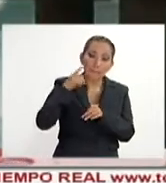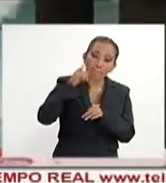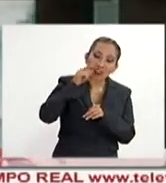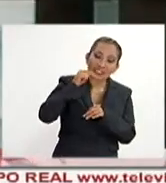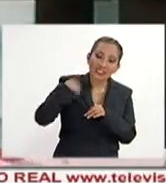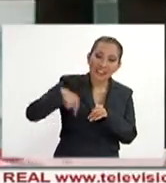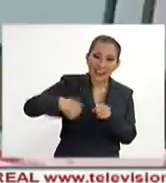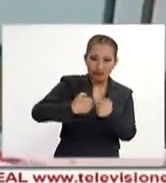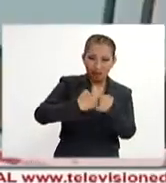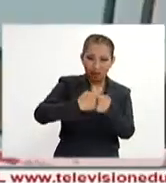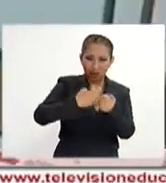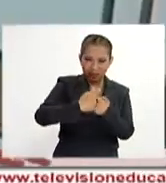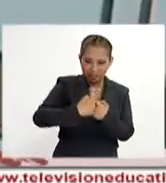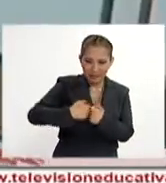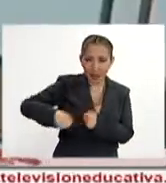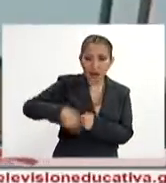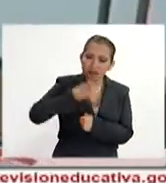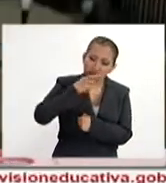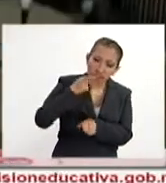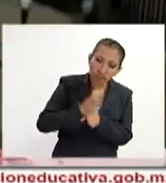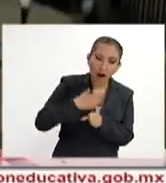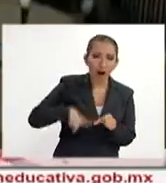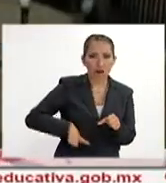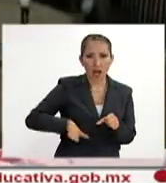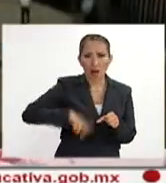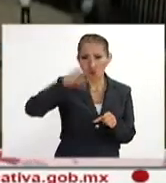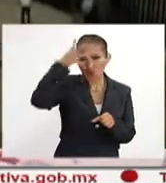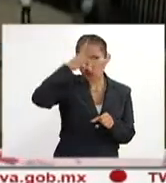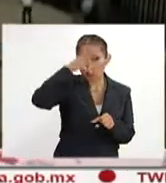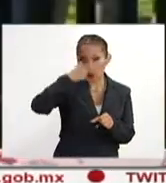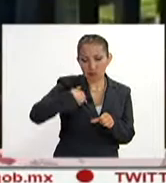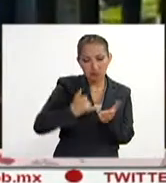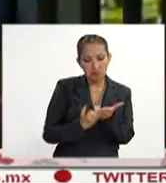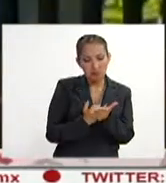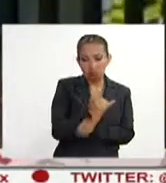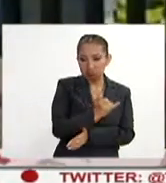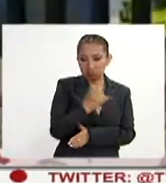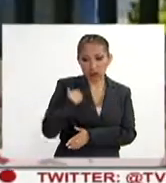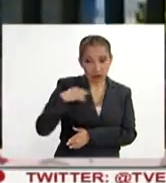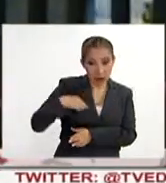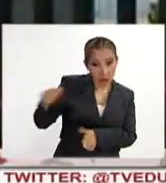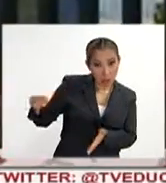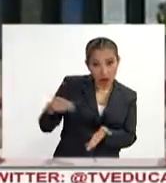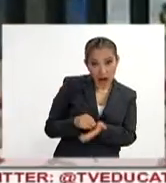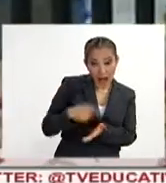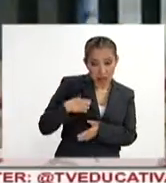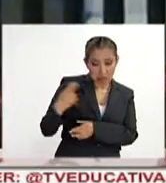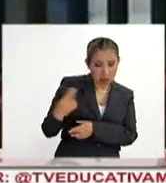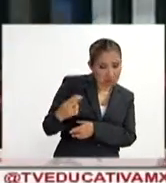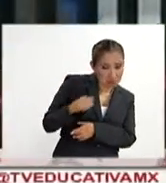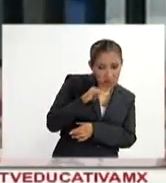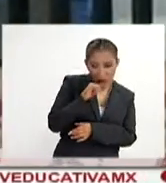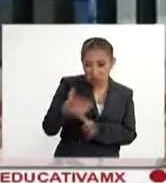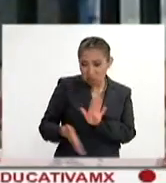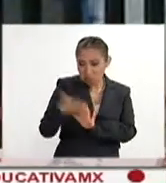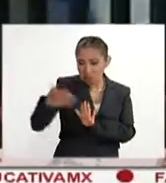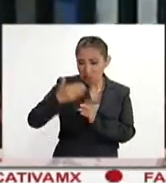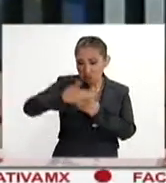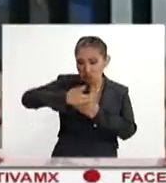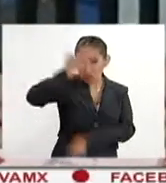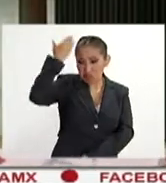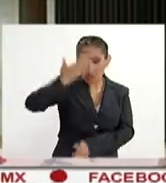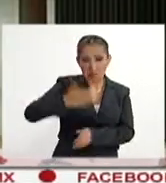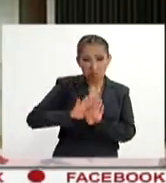fronteriza, Ronald Vitiello, dijo que el gobierno de Donald Trump ha determinado que no es práctico ni necesario construir una